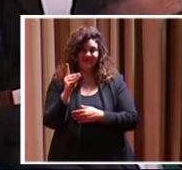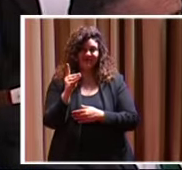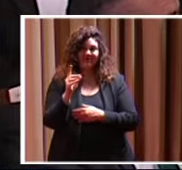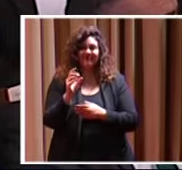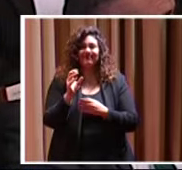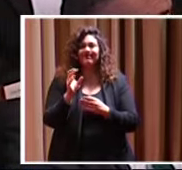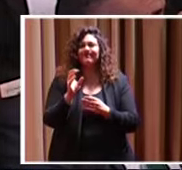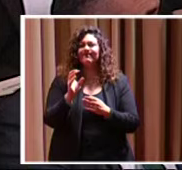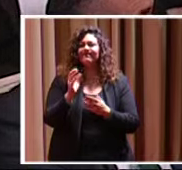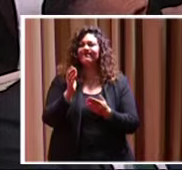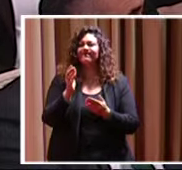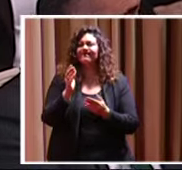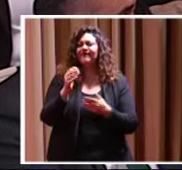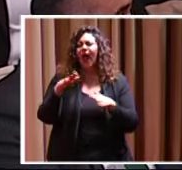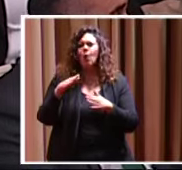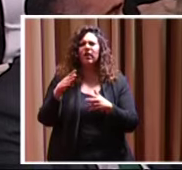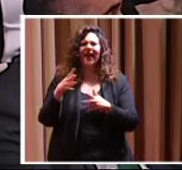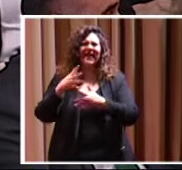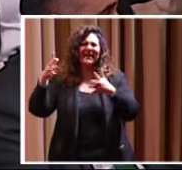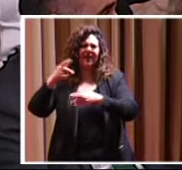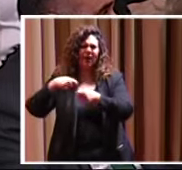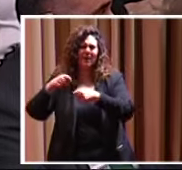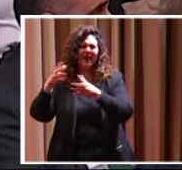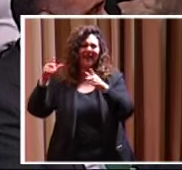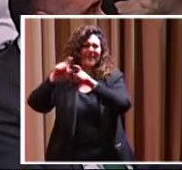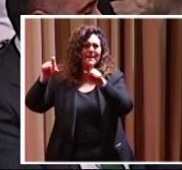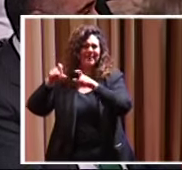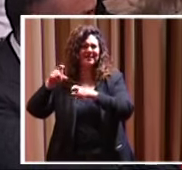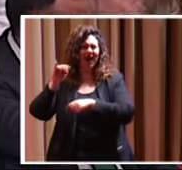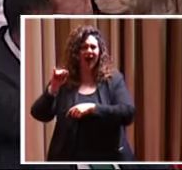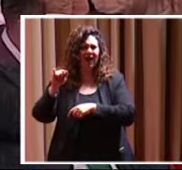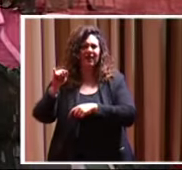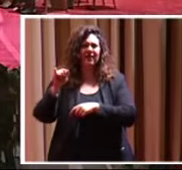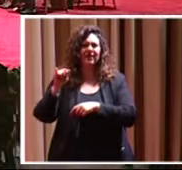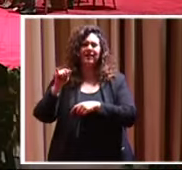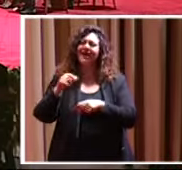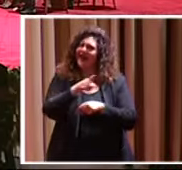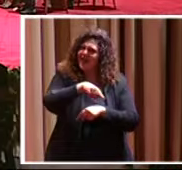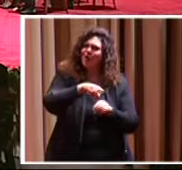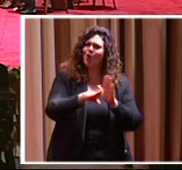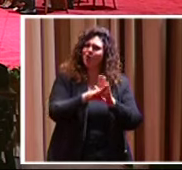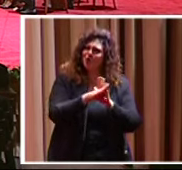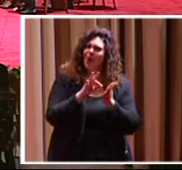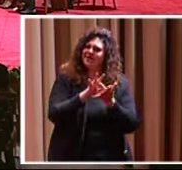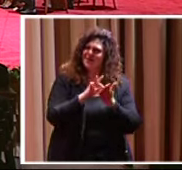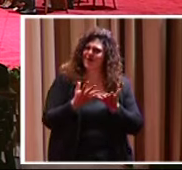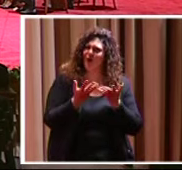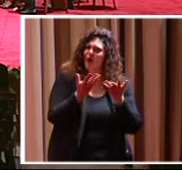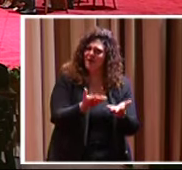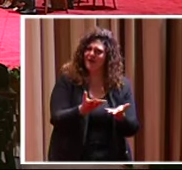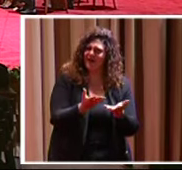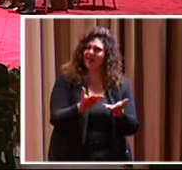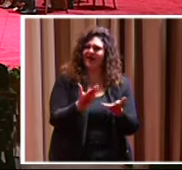de grandes poderosos, grandes comercios o grandes empresas, continúan prestando sus servicios desde la